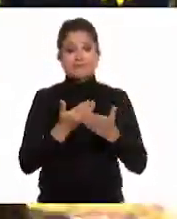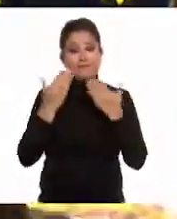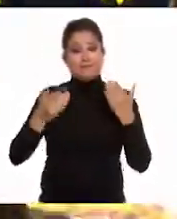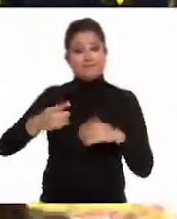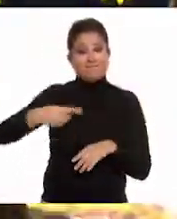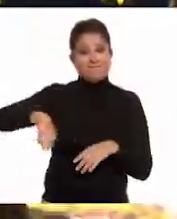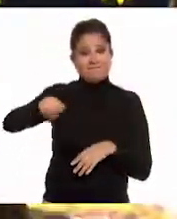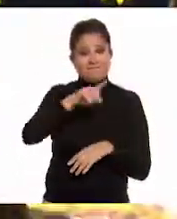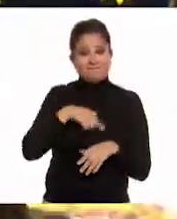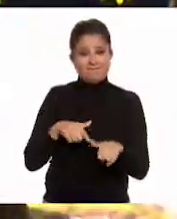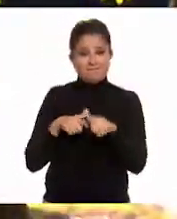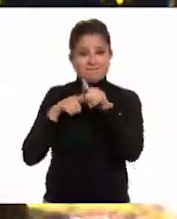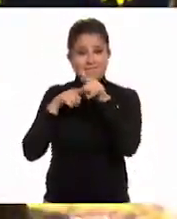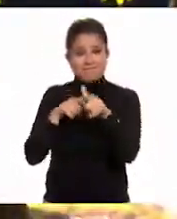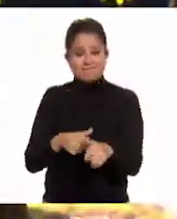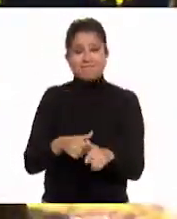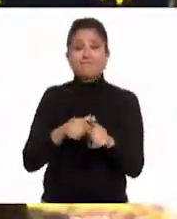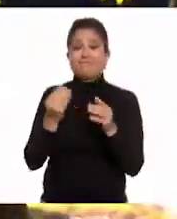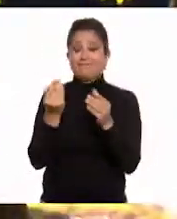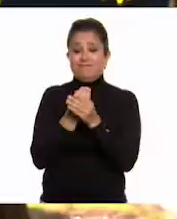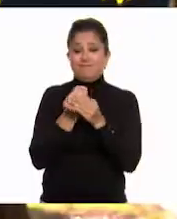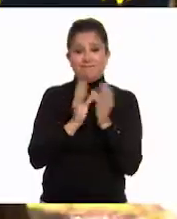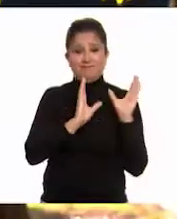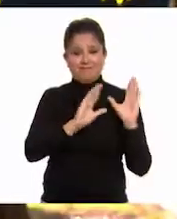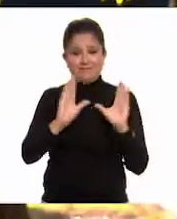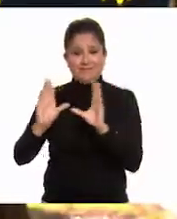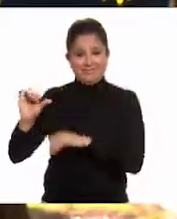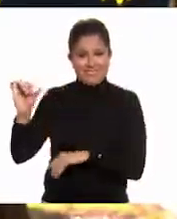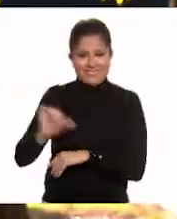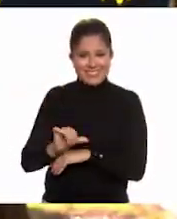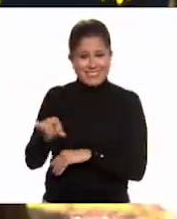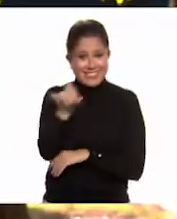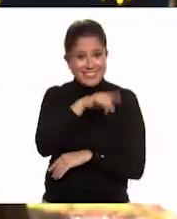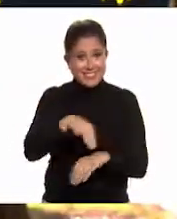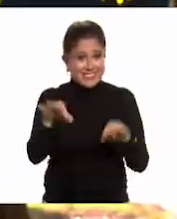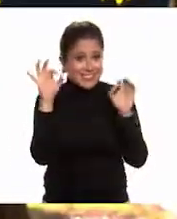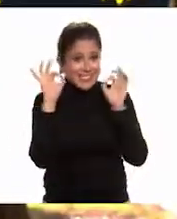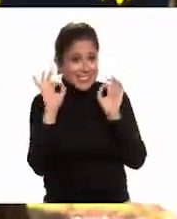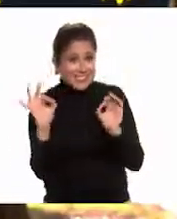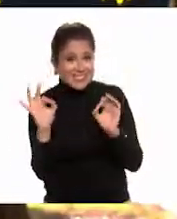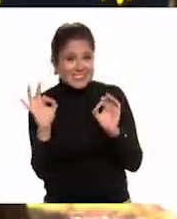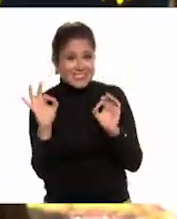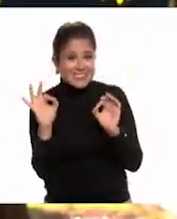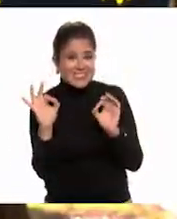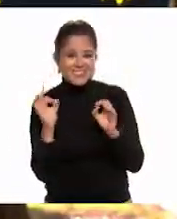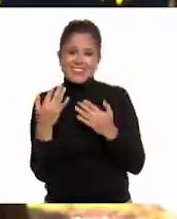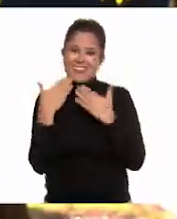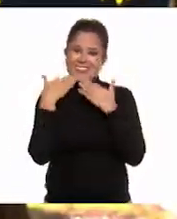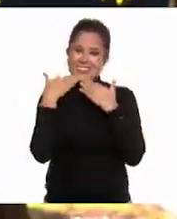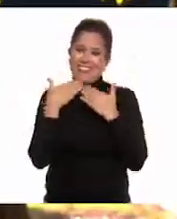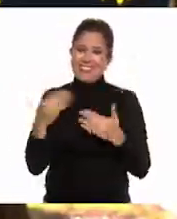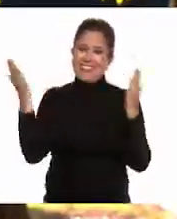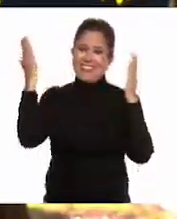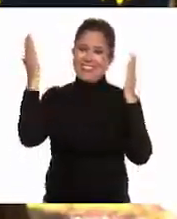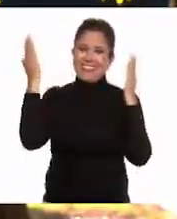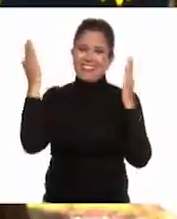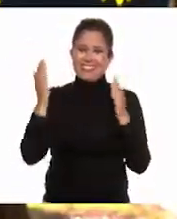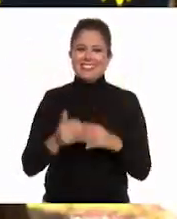es momento de seguir con el programa de hoy. ¿Listas? ¿Listos?